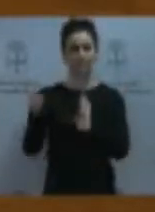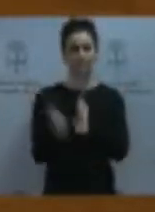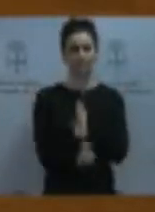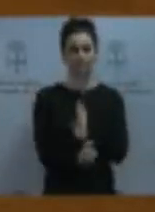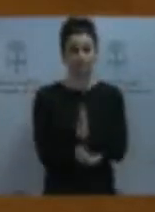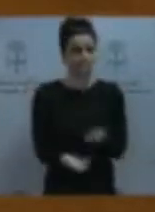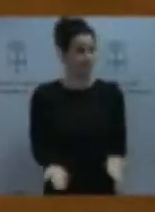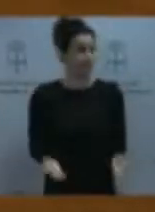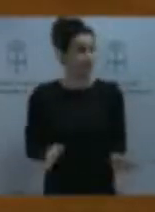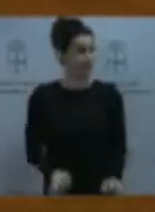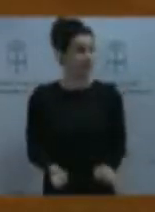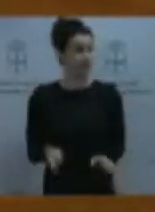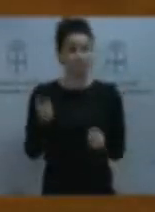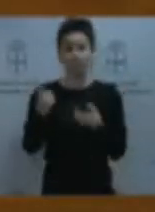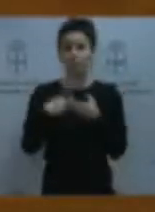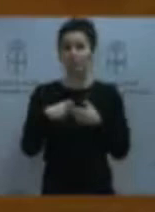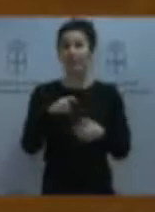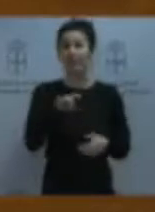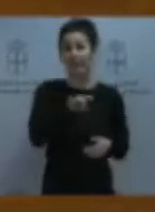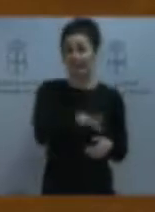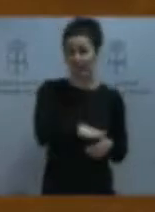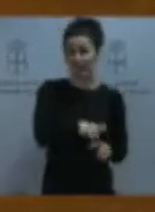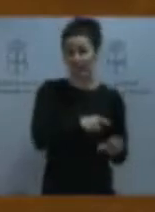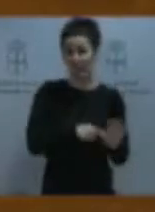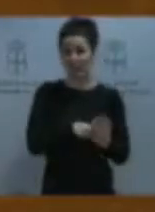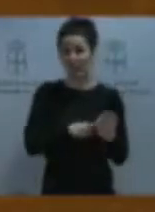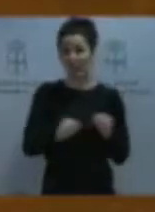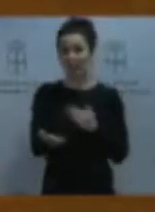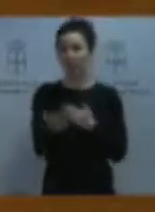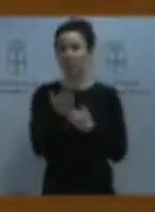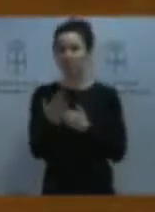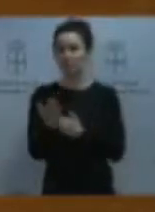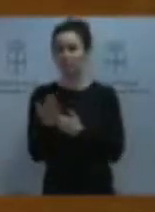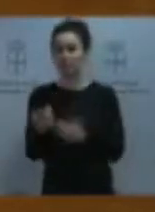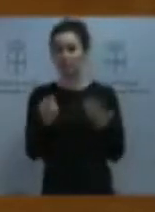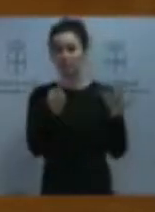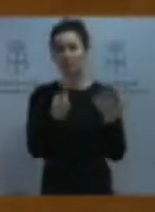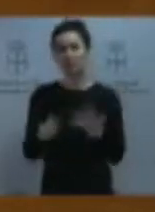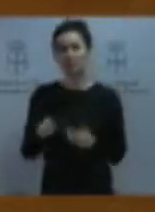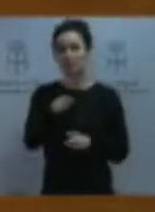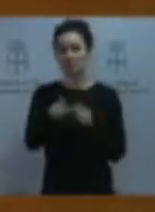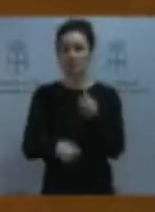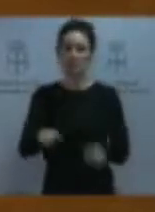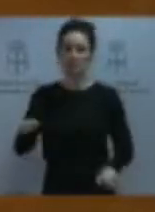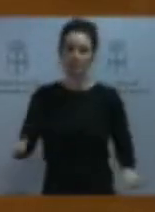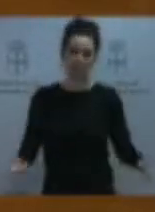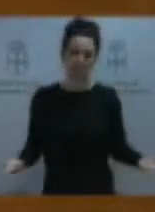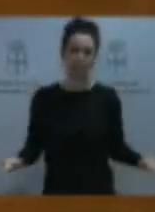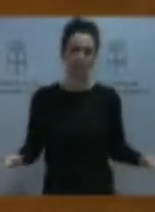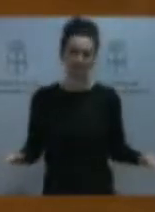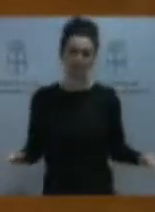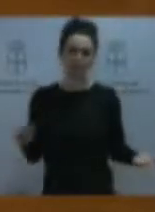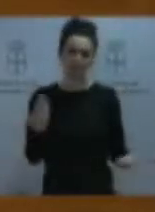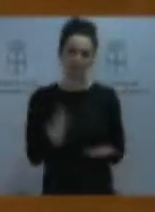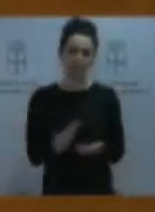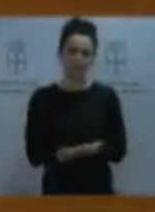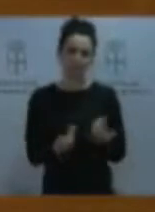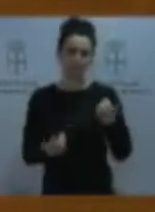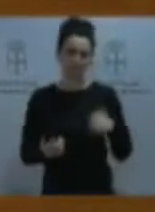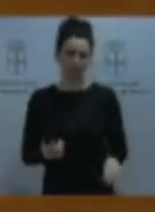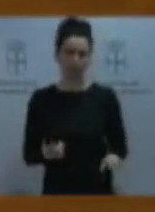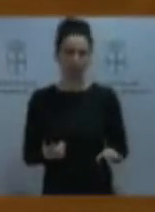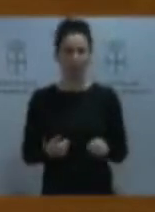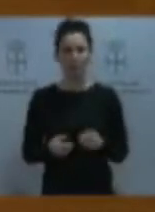presentanse 60 personas, ¿no? También hay otro dato fundamental que ya